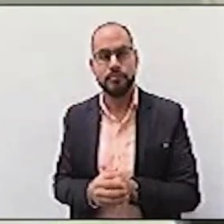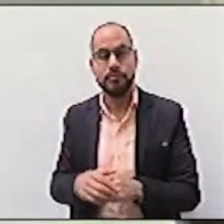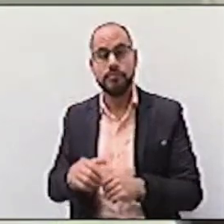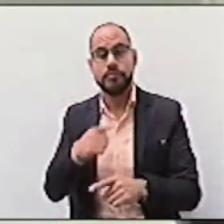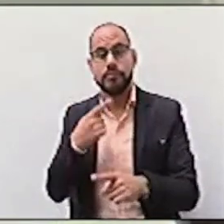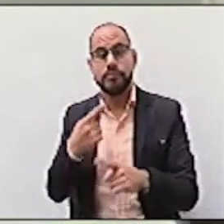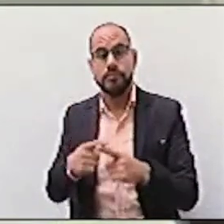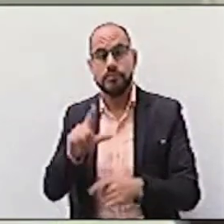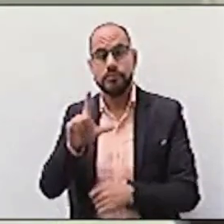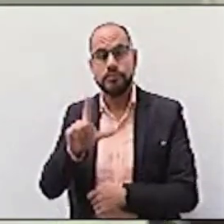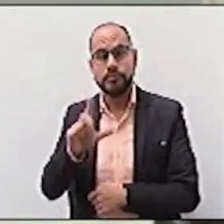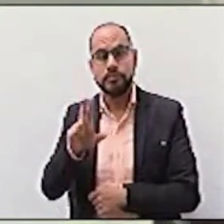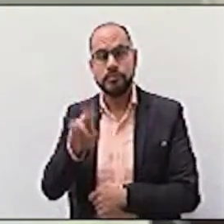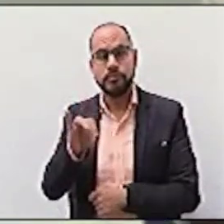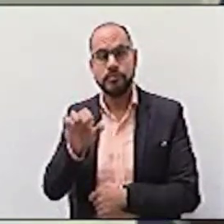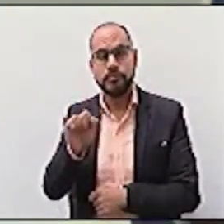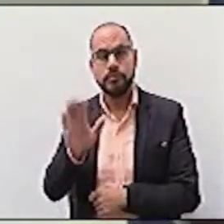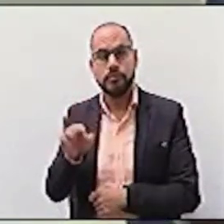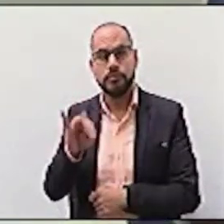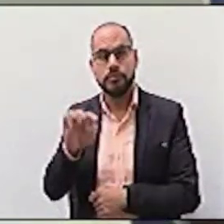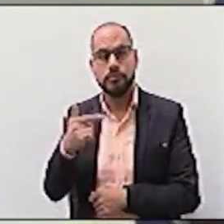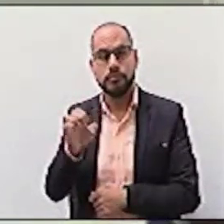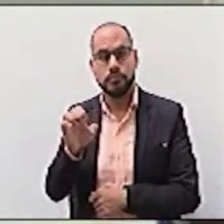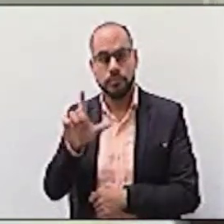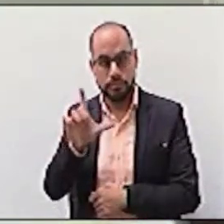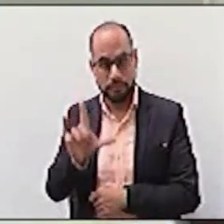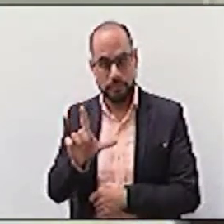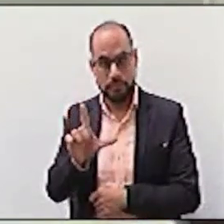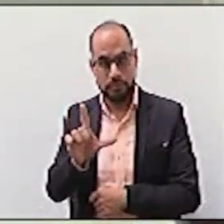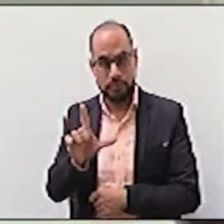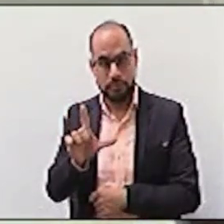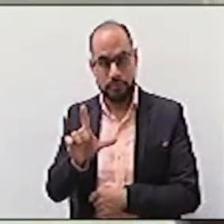Luis Miguel Jerónimo Barbosa Huerta,